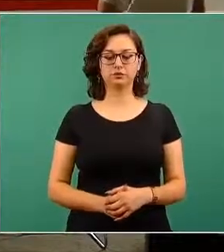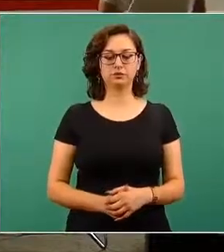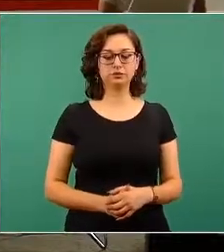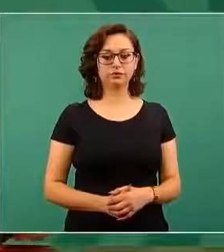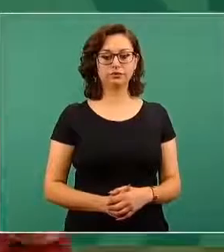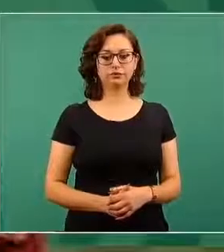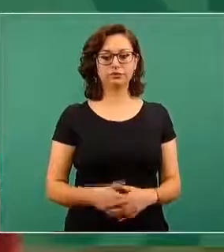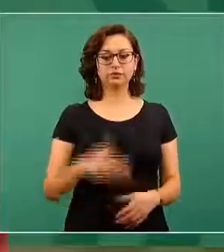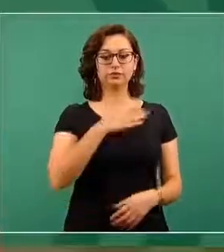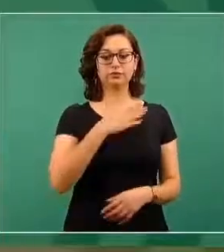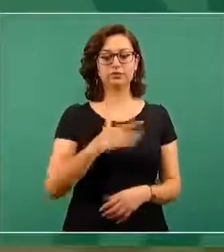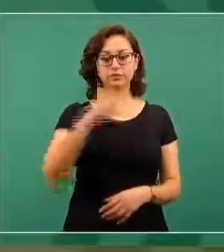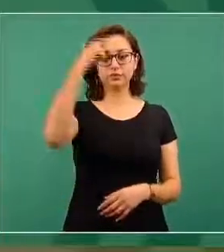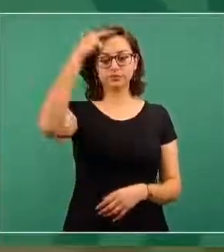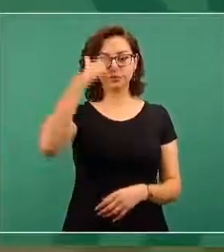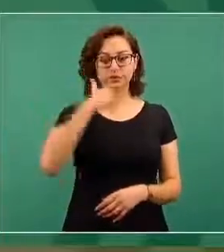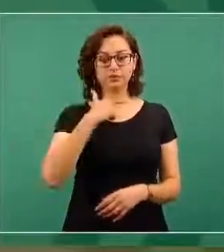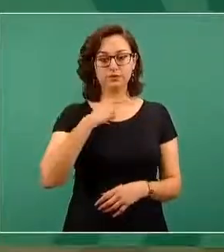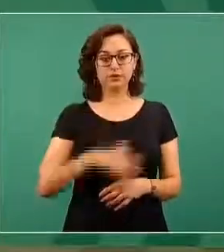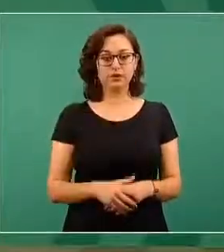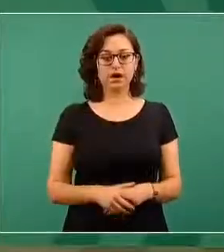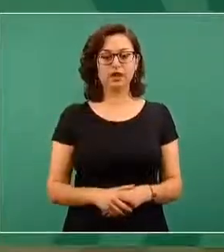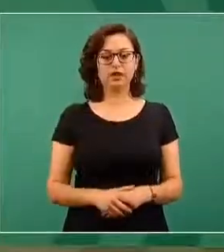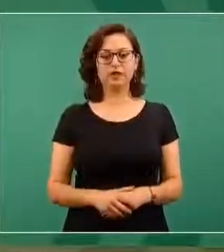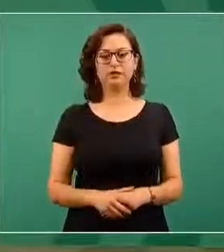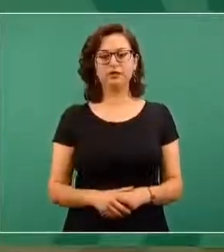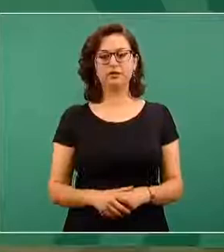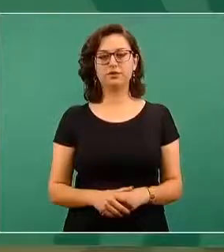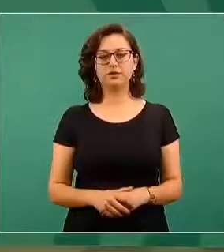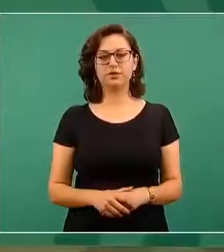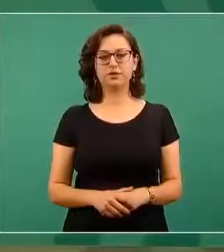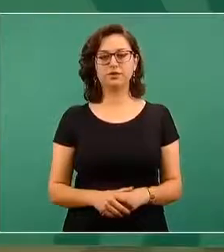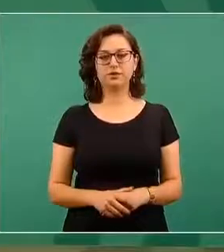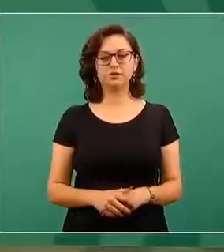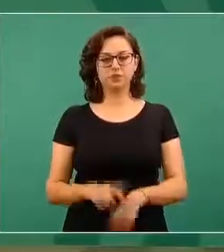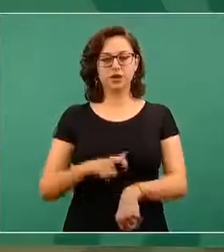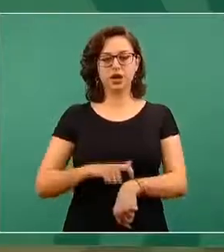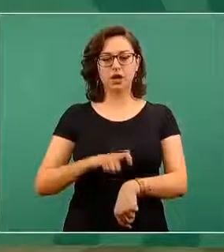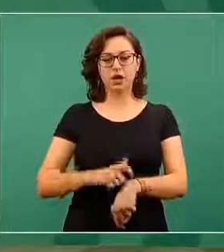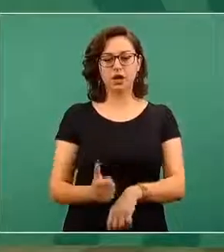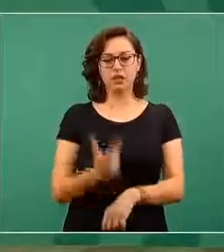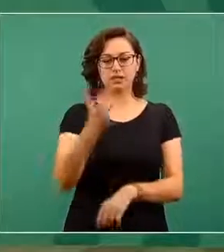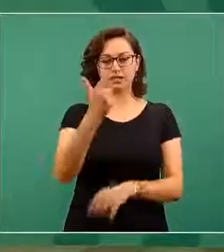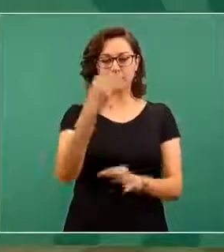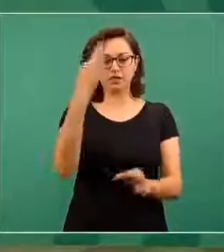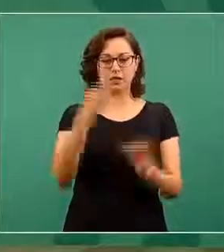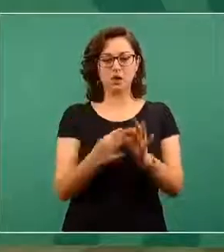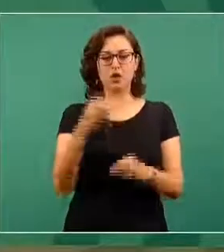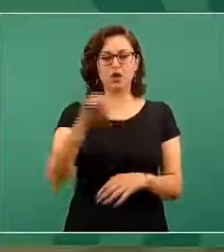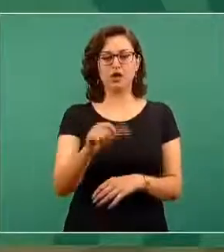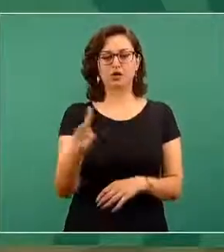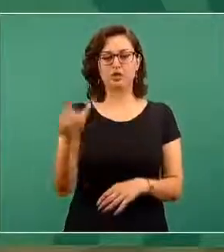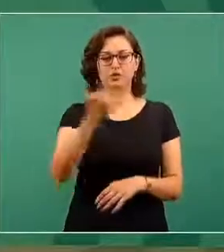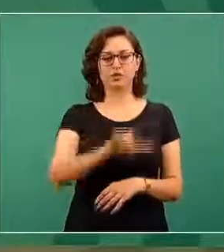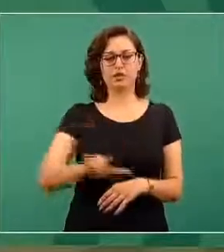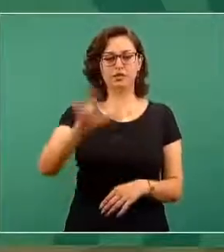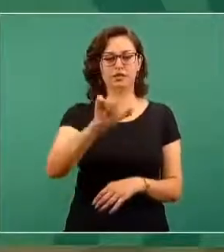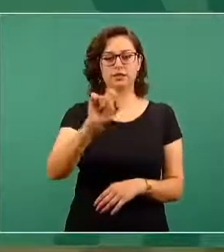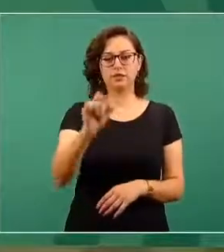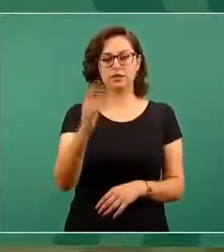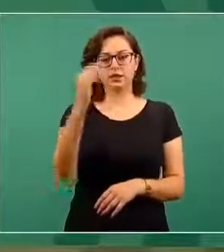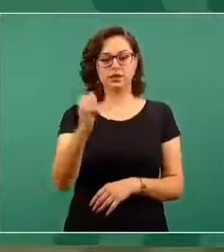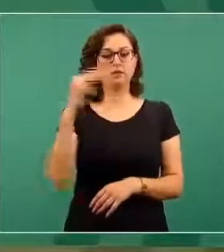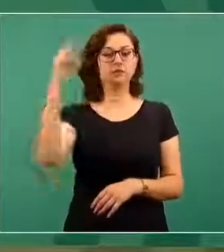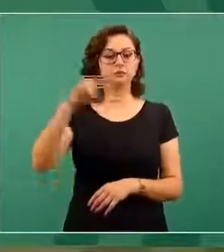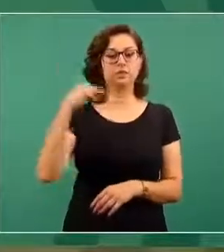Muy buenas noches. Son las 19 horas en punto del lunes 29 de marzo. Estamos